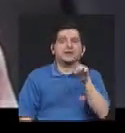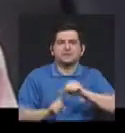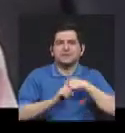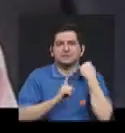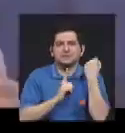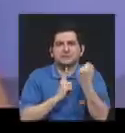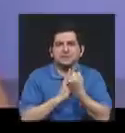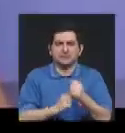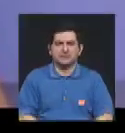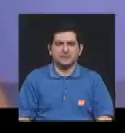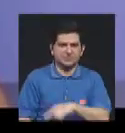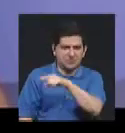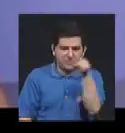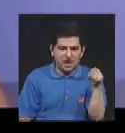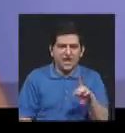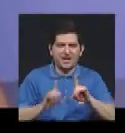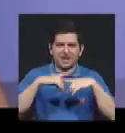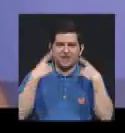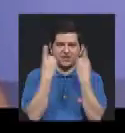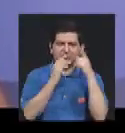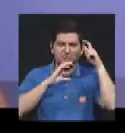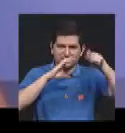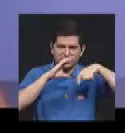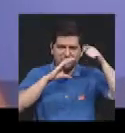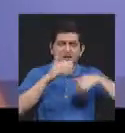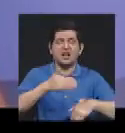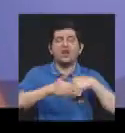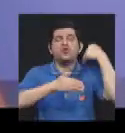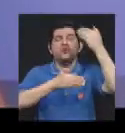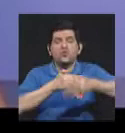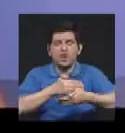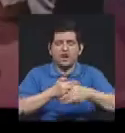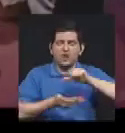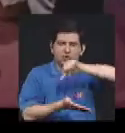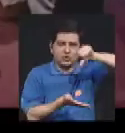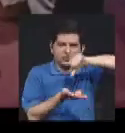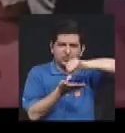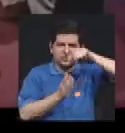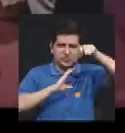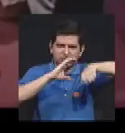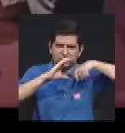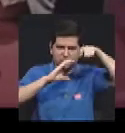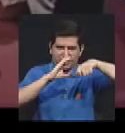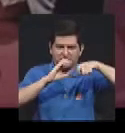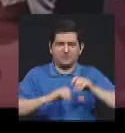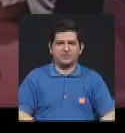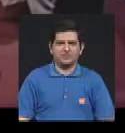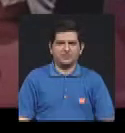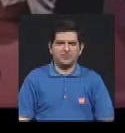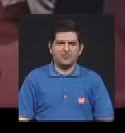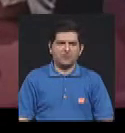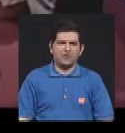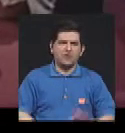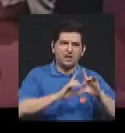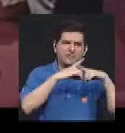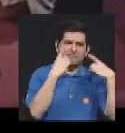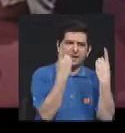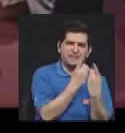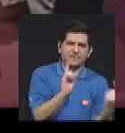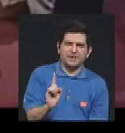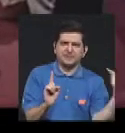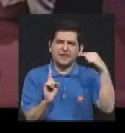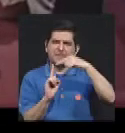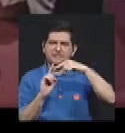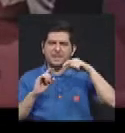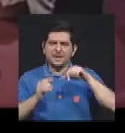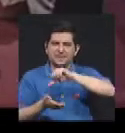gracias a ellos se hizo el Departamento de Cine, que luego fue el Centro de Cine. Claro que entre el departamento y el